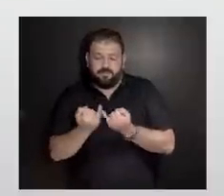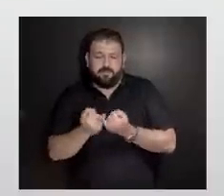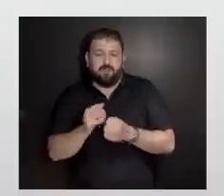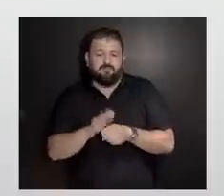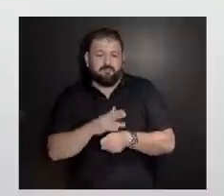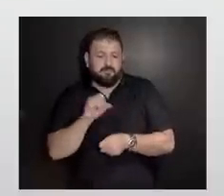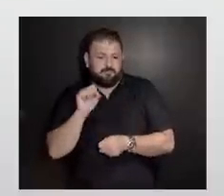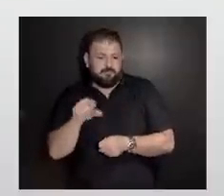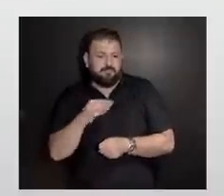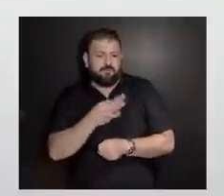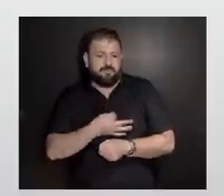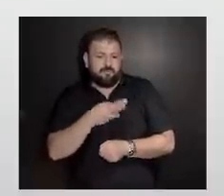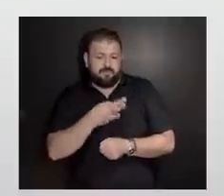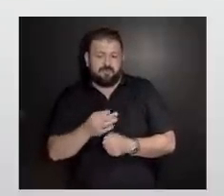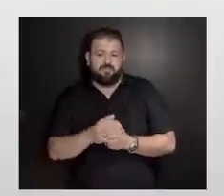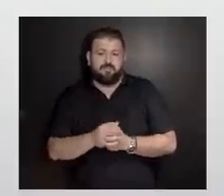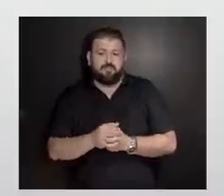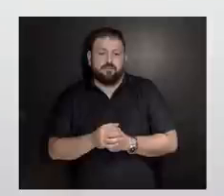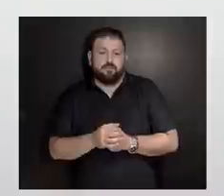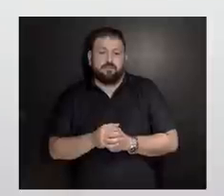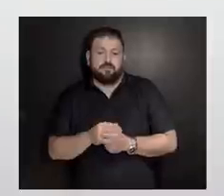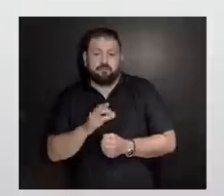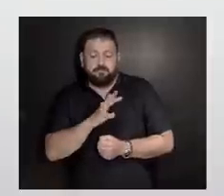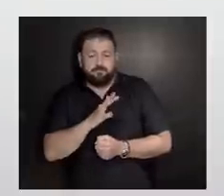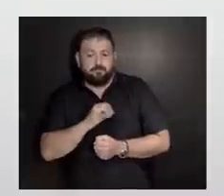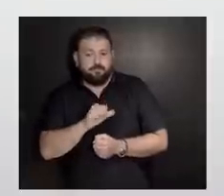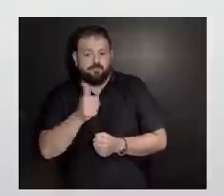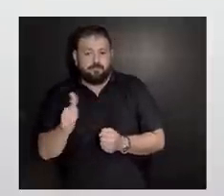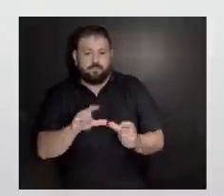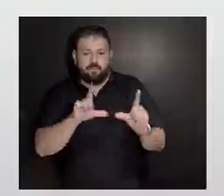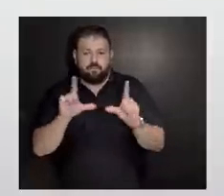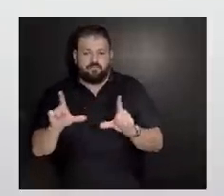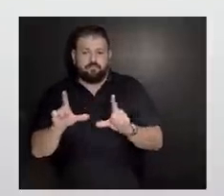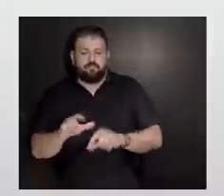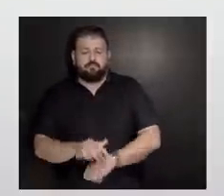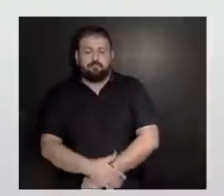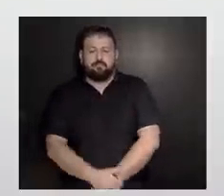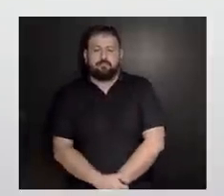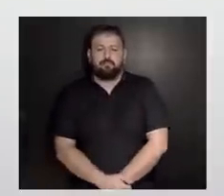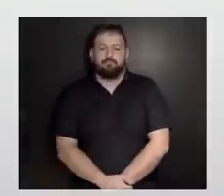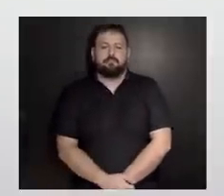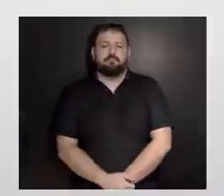infecciones. Y no sé si podamos ver la siguiente.